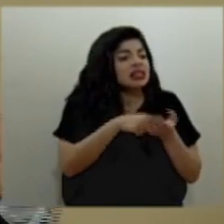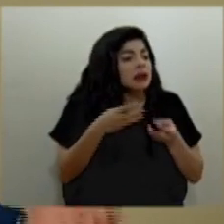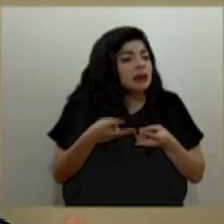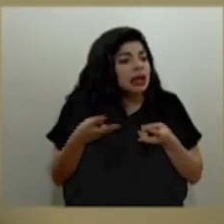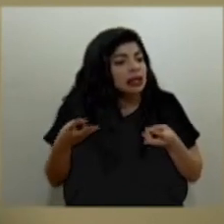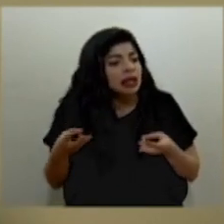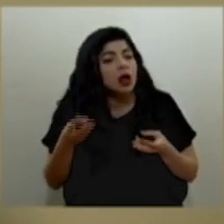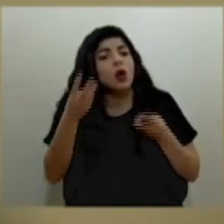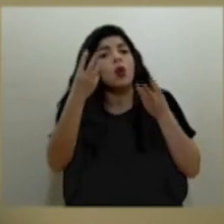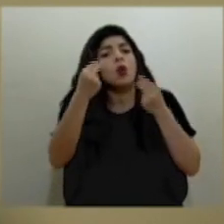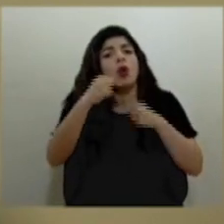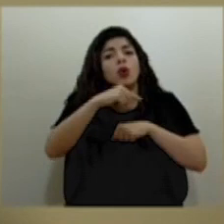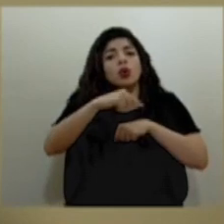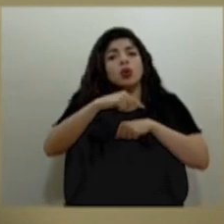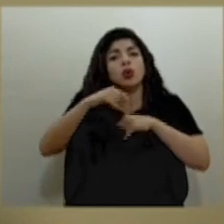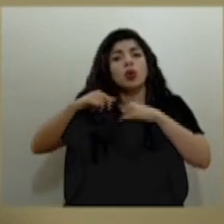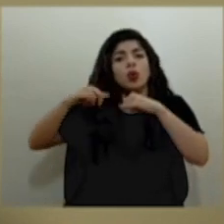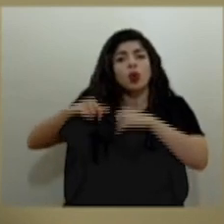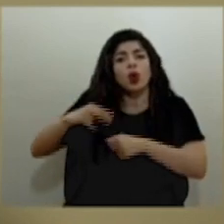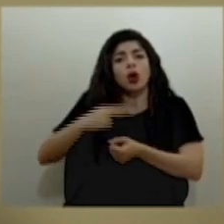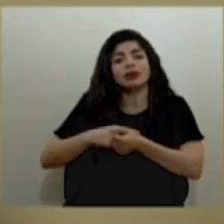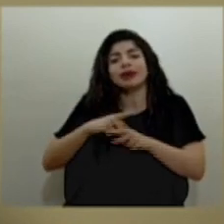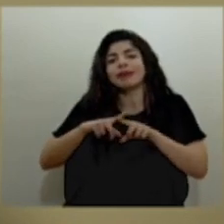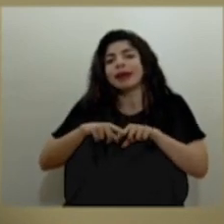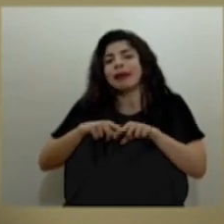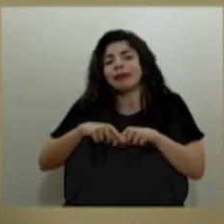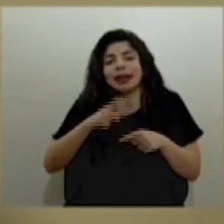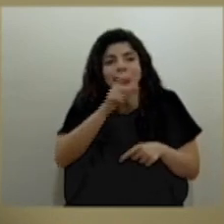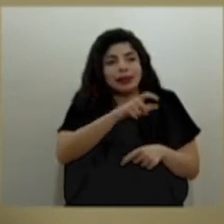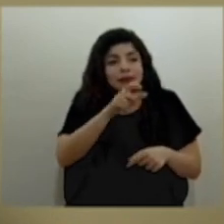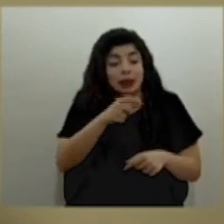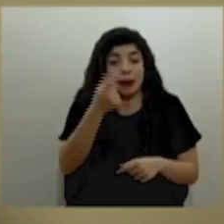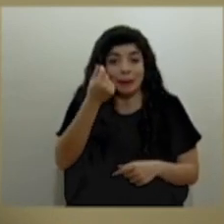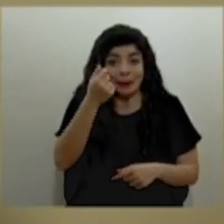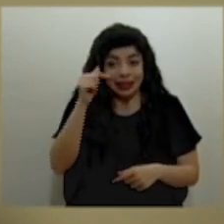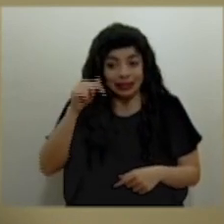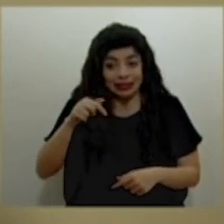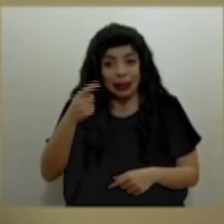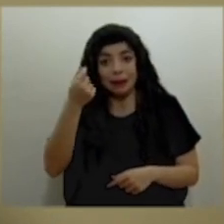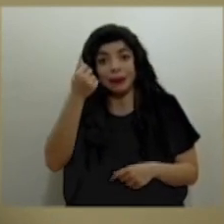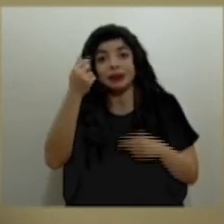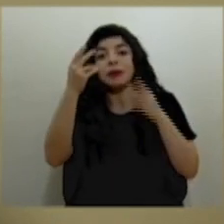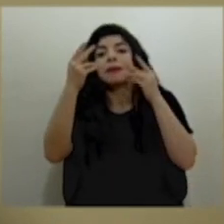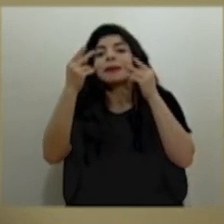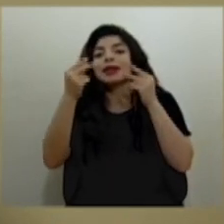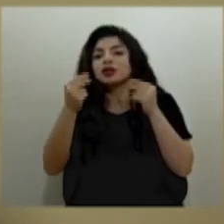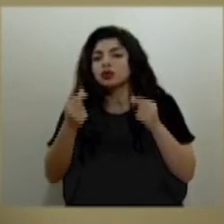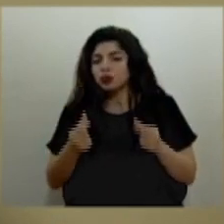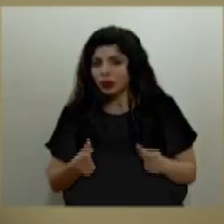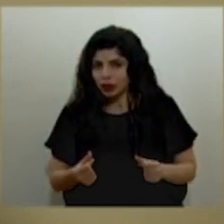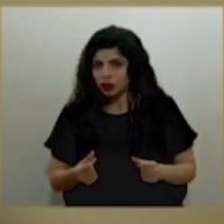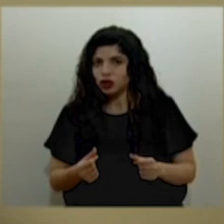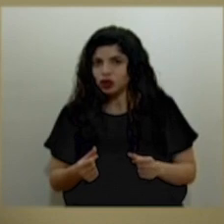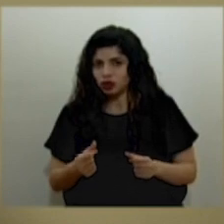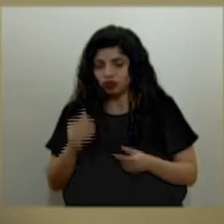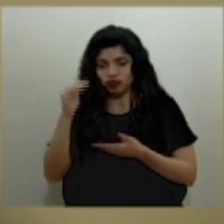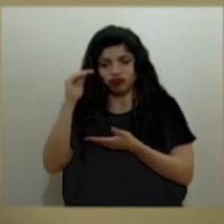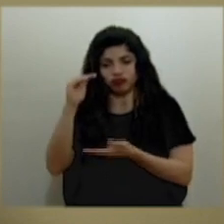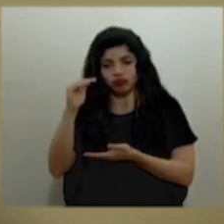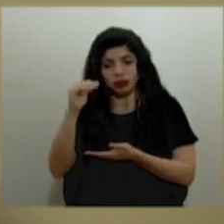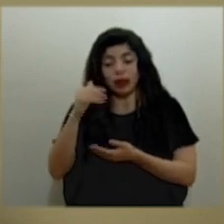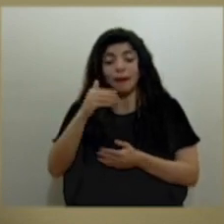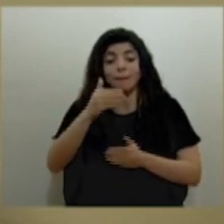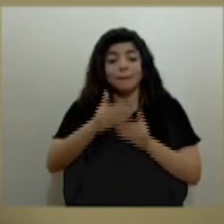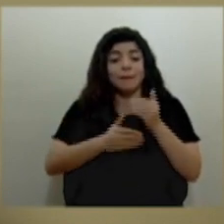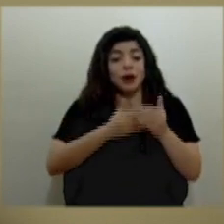de la estadía dentro del hospital. El monto es un presupuesto, ¿verdad? Y el